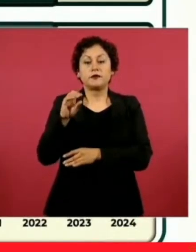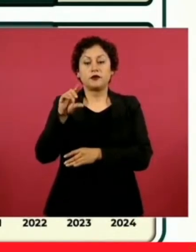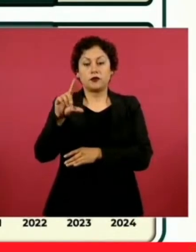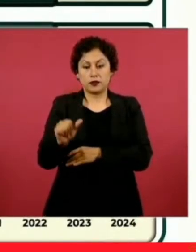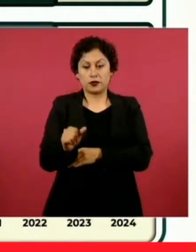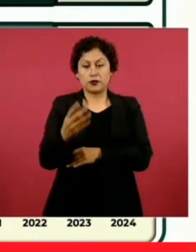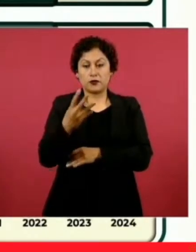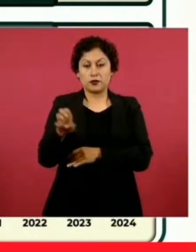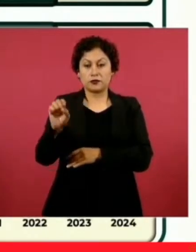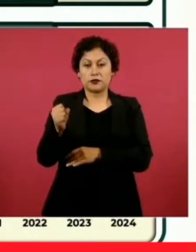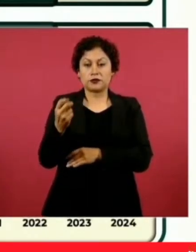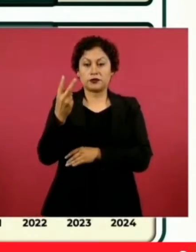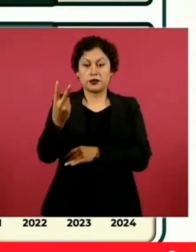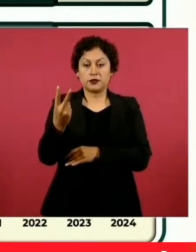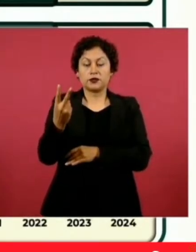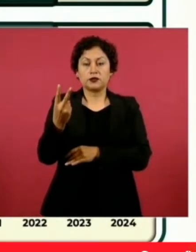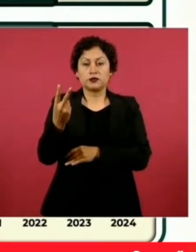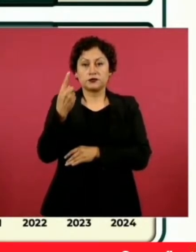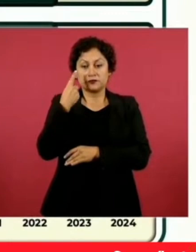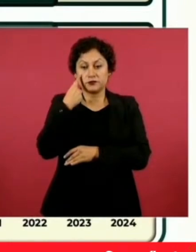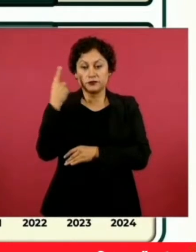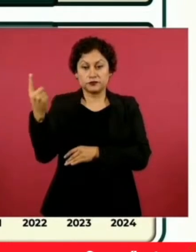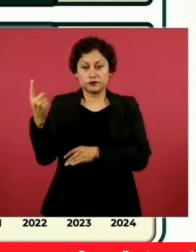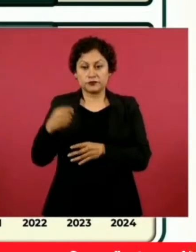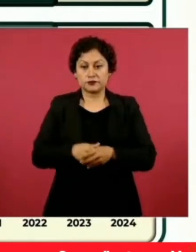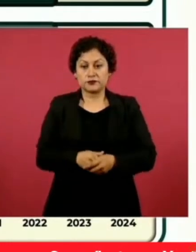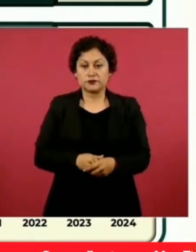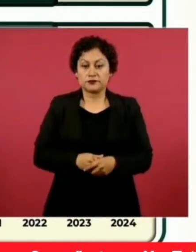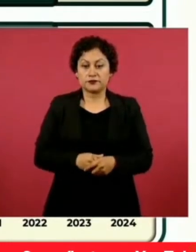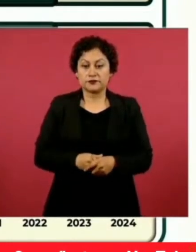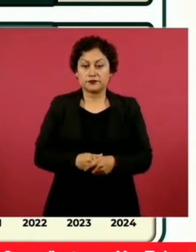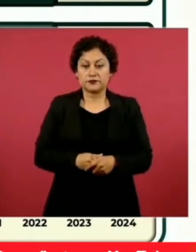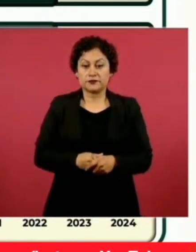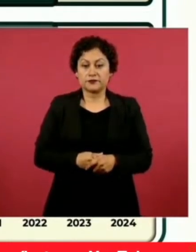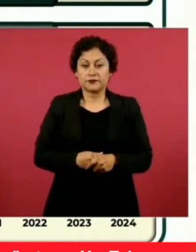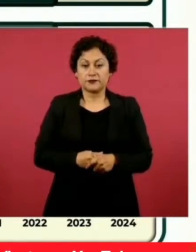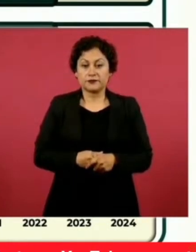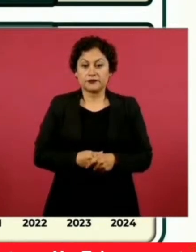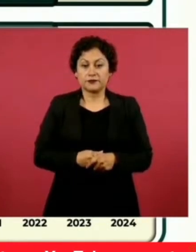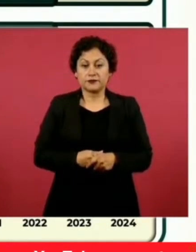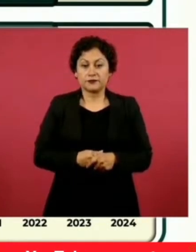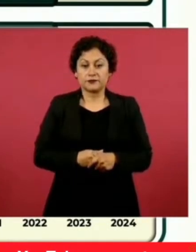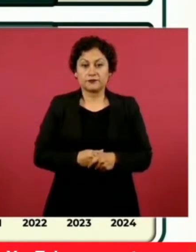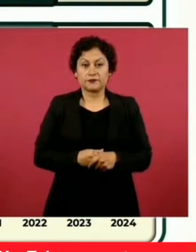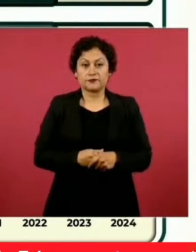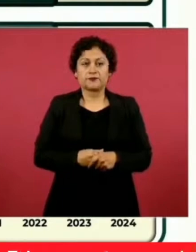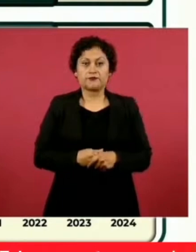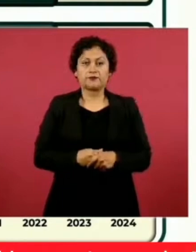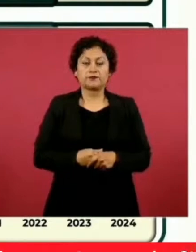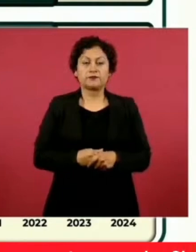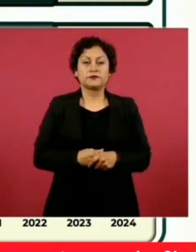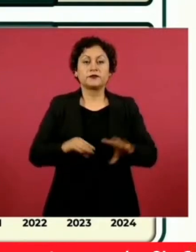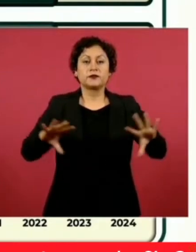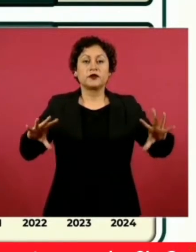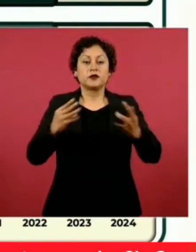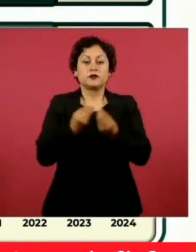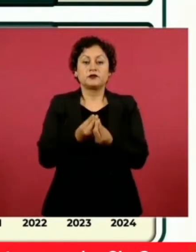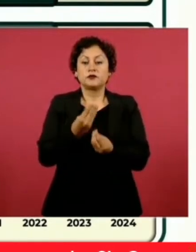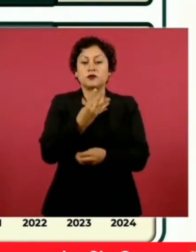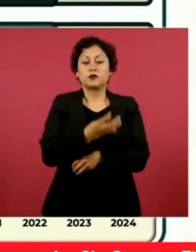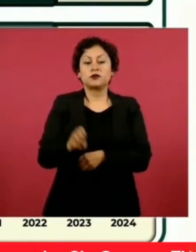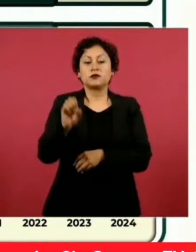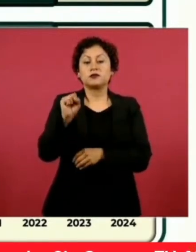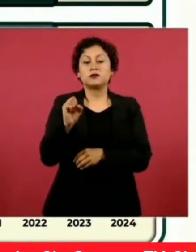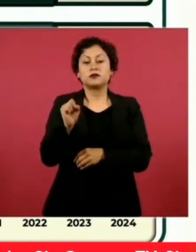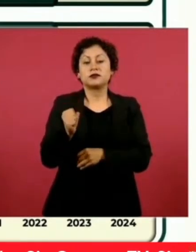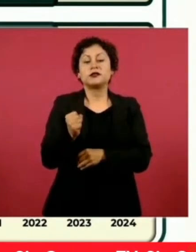plantíos 46.2 hectáreas en lo que va del sexenio 4633